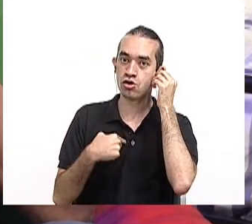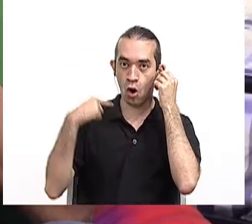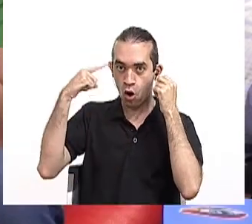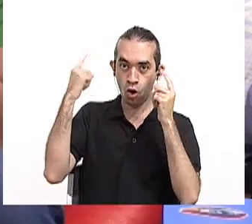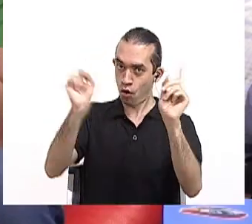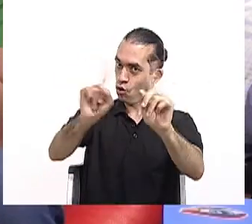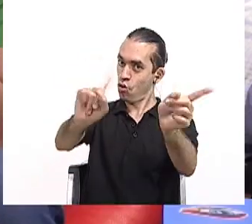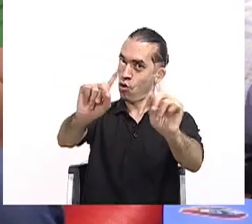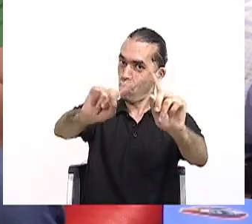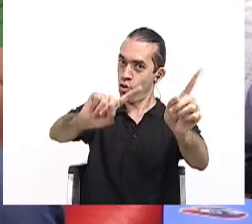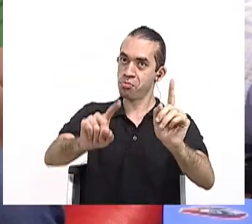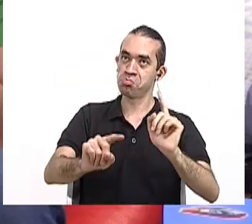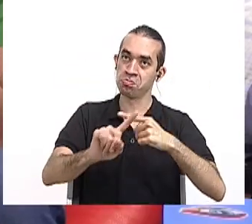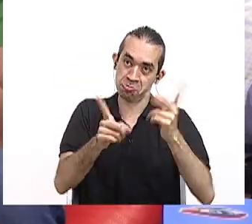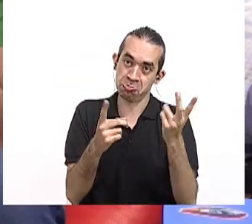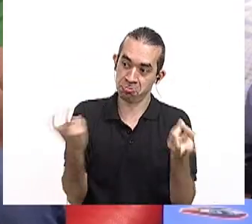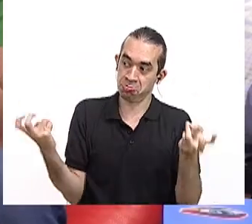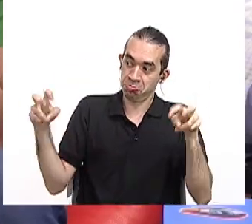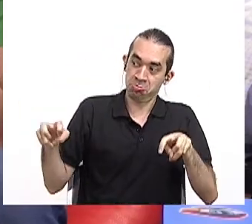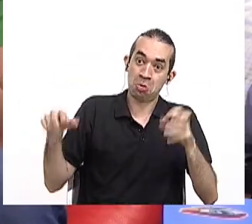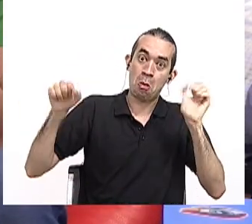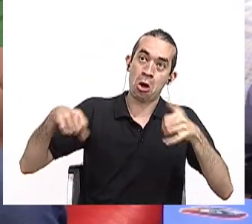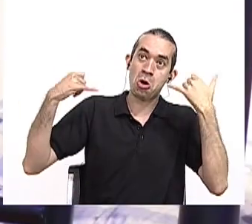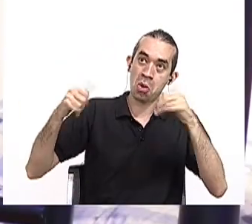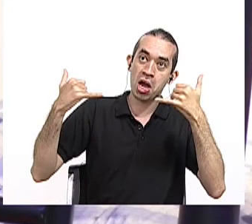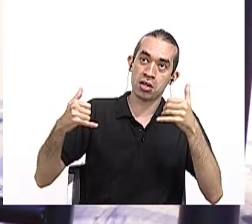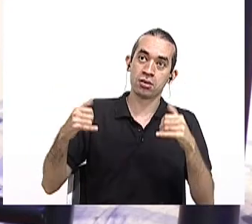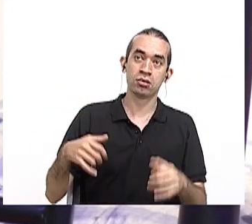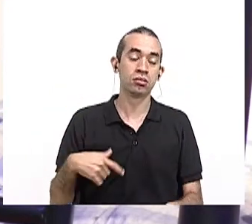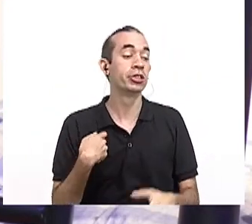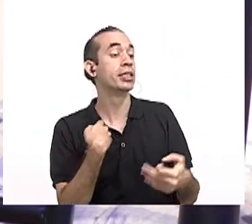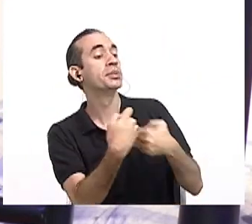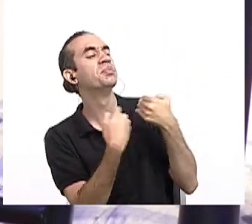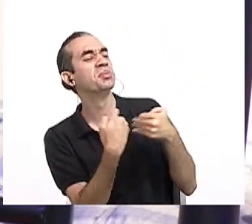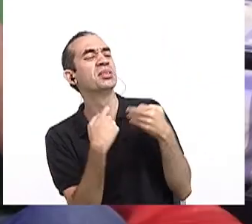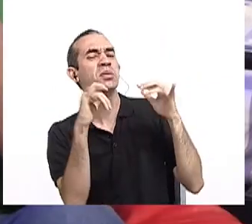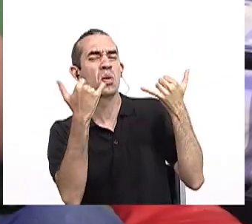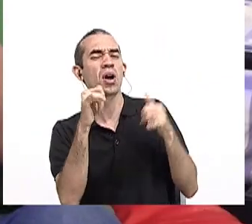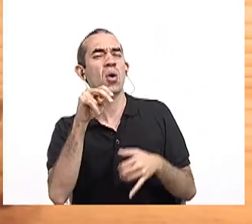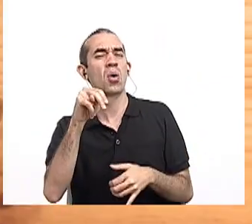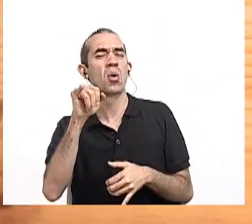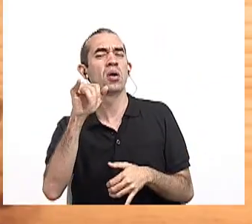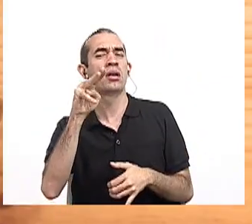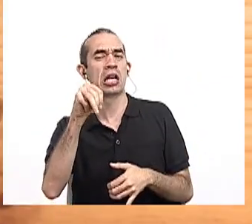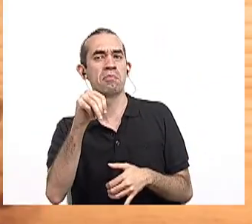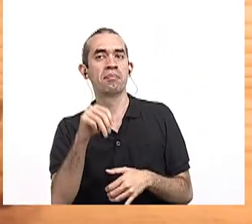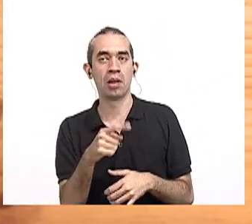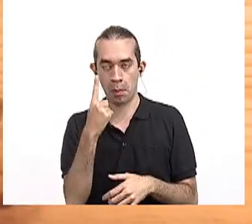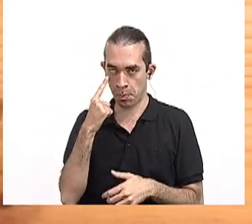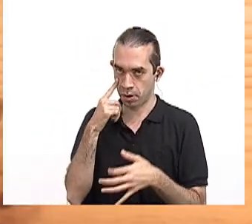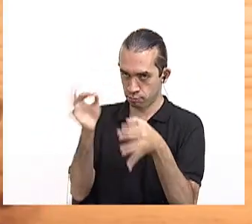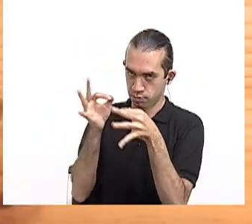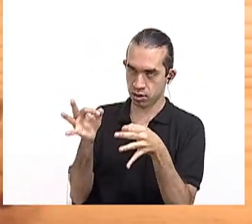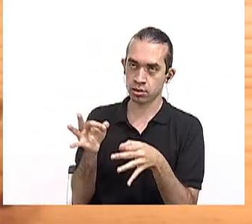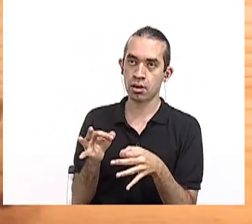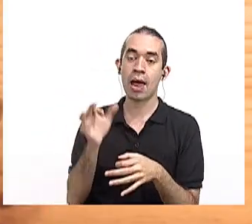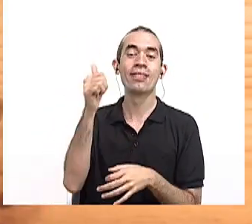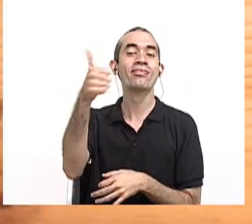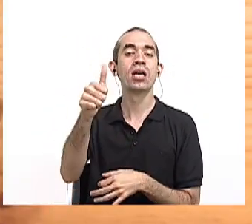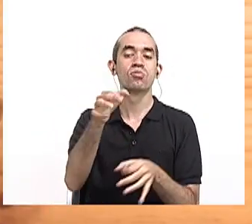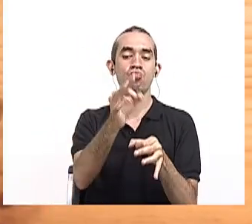loco. No. Pero bueno, ahora sí voy a poder jugar. Explíqueme el juego de NIM. Es así. Primero vamos a poner 10